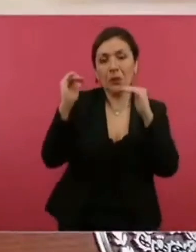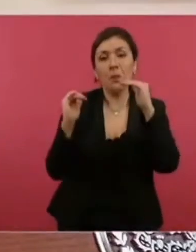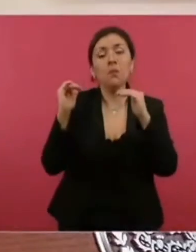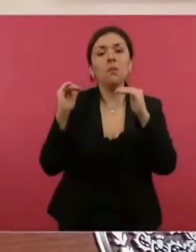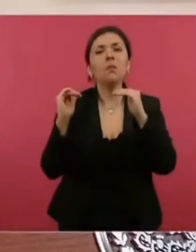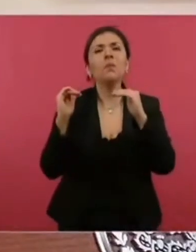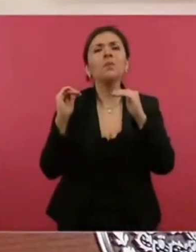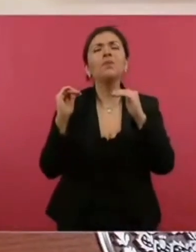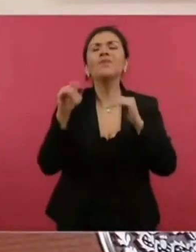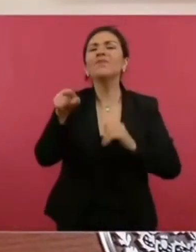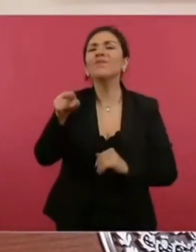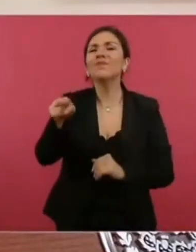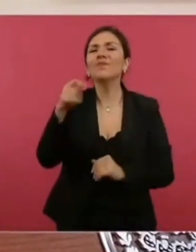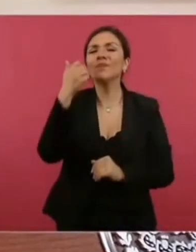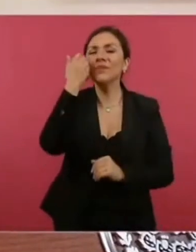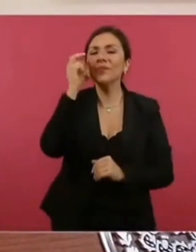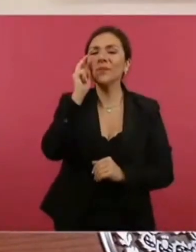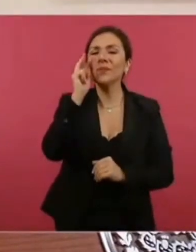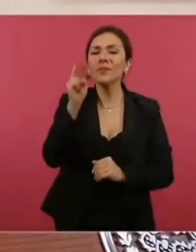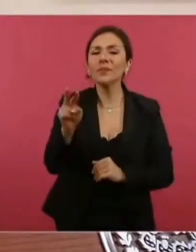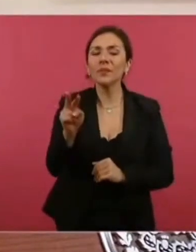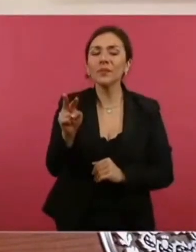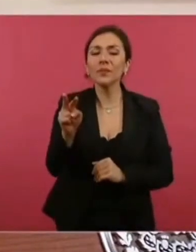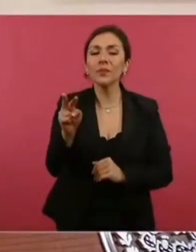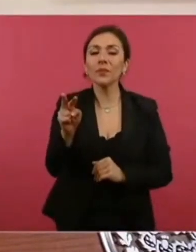pero a ver si no nos manda